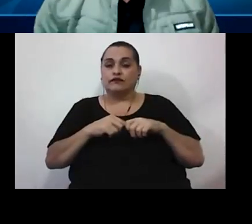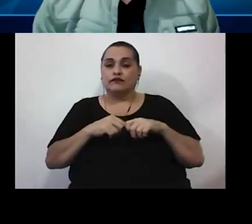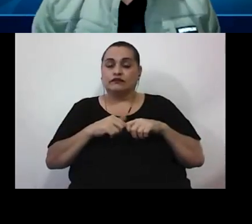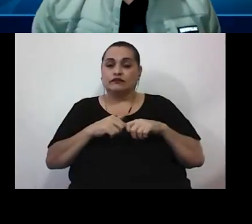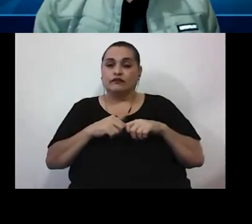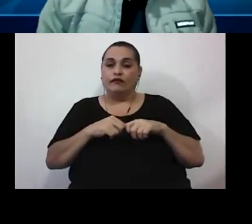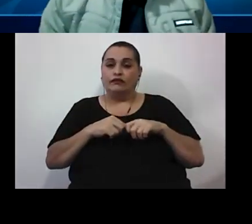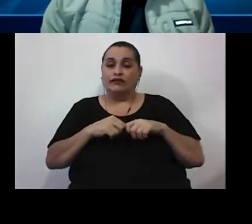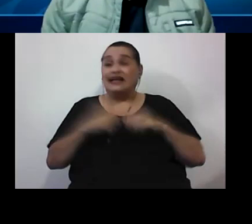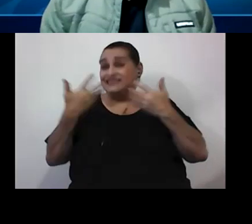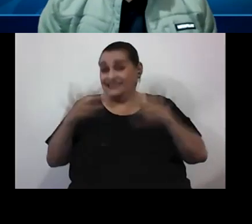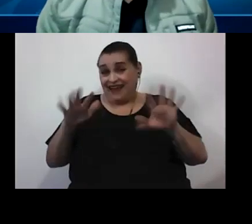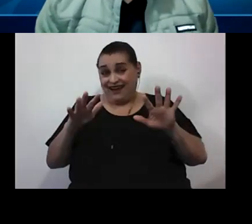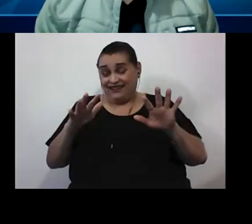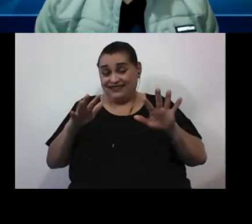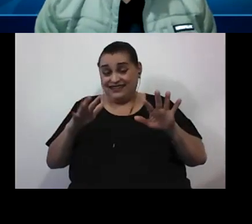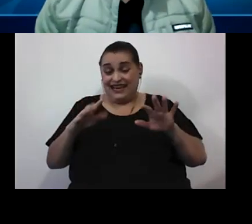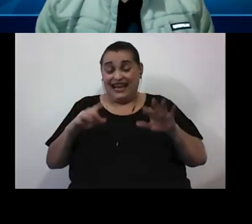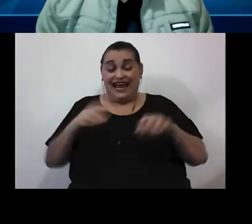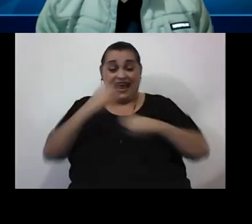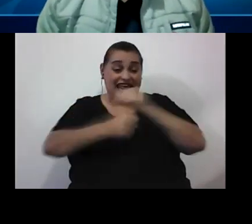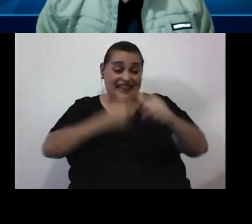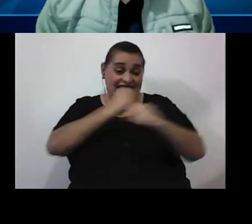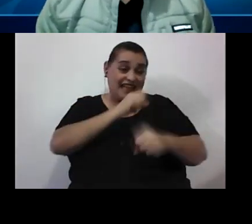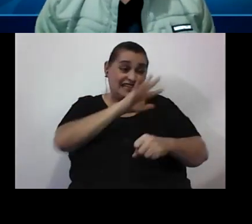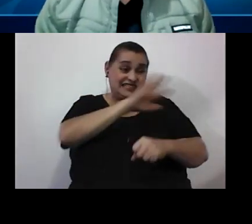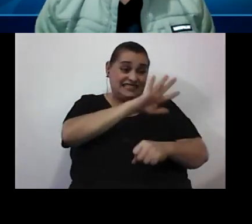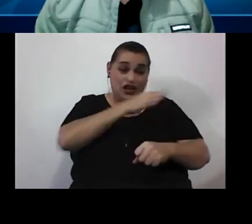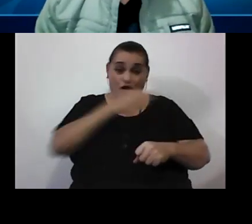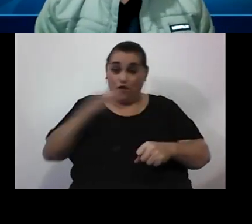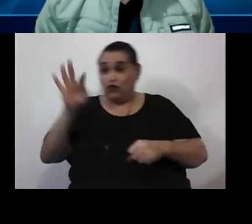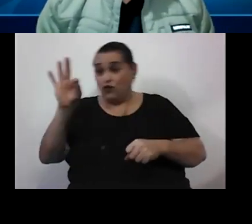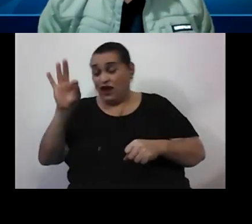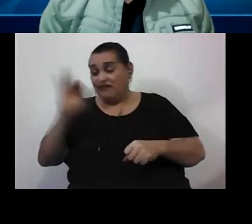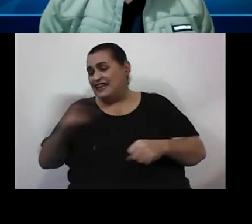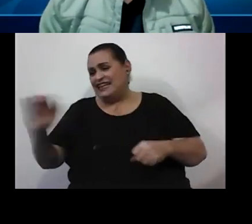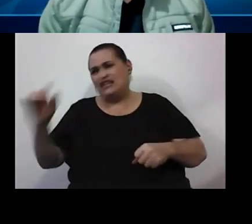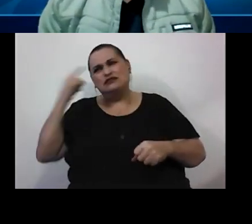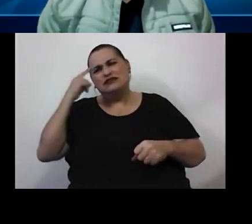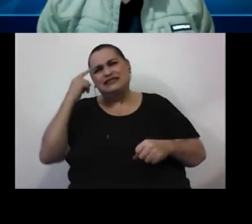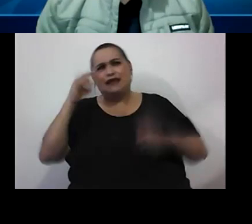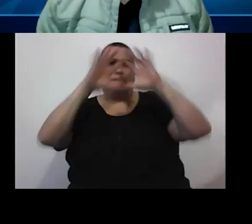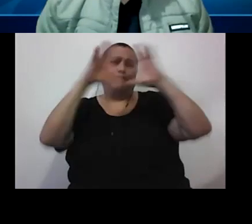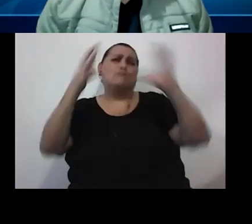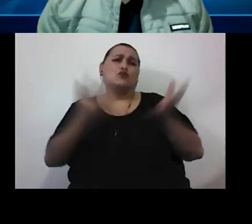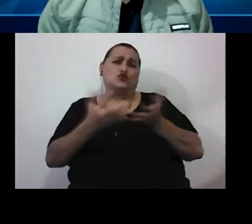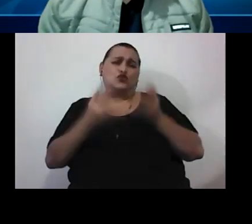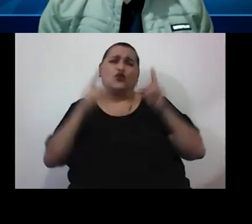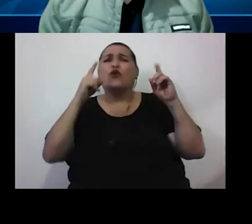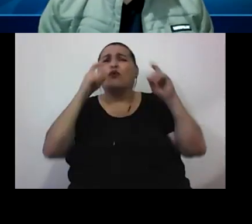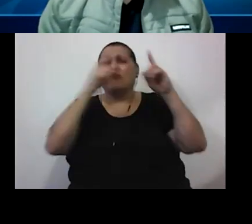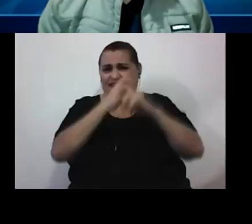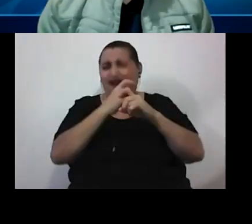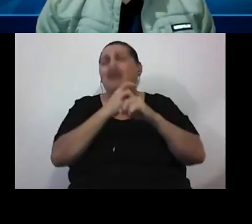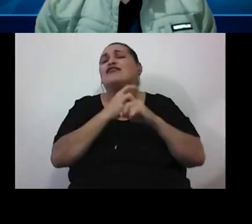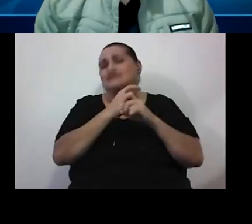ya a estas edades, las niñas y los niños empiezan a entender que el mundo es un poquitín complicado. Es un poquitín complicado,